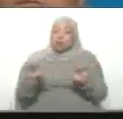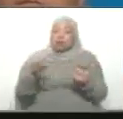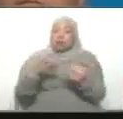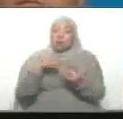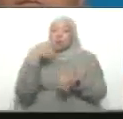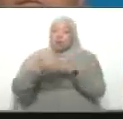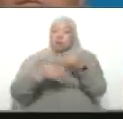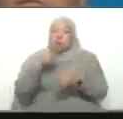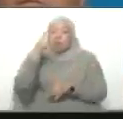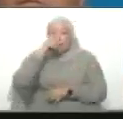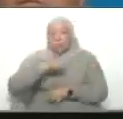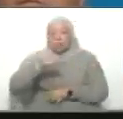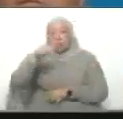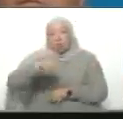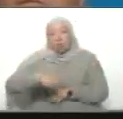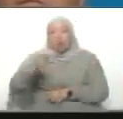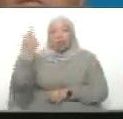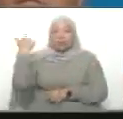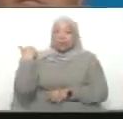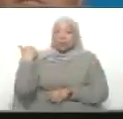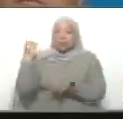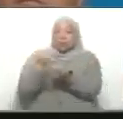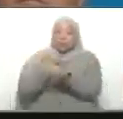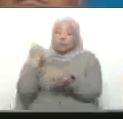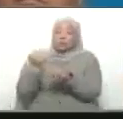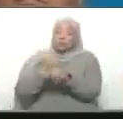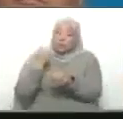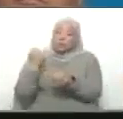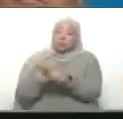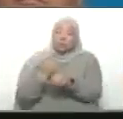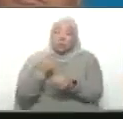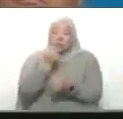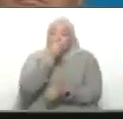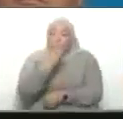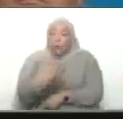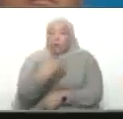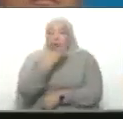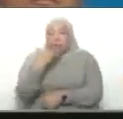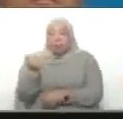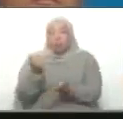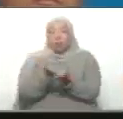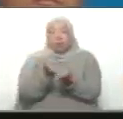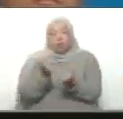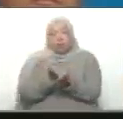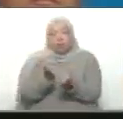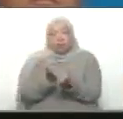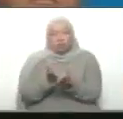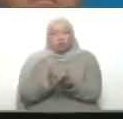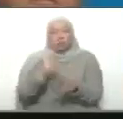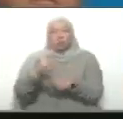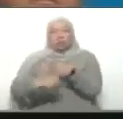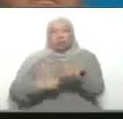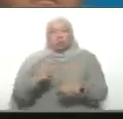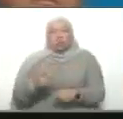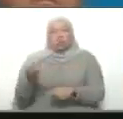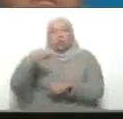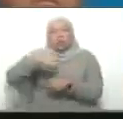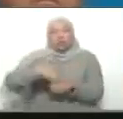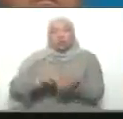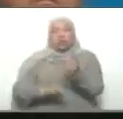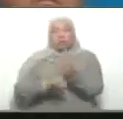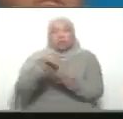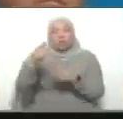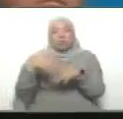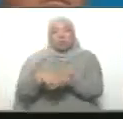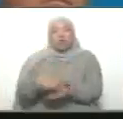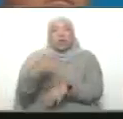nos ha indicado este año pasado que trabajásemos por la calidad educativa. Y precisamente a través de los centros de